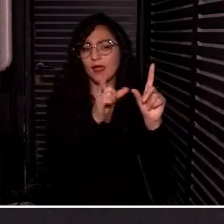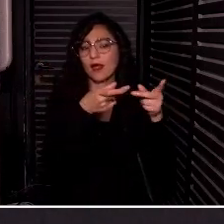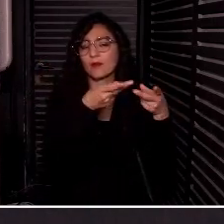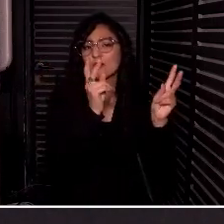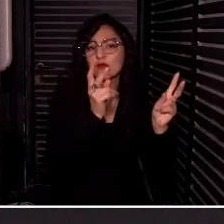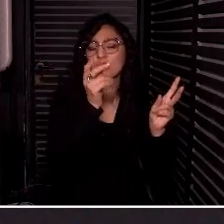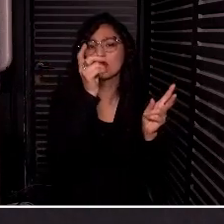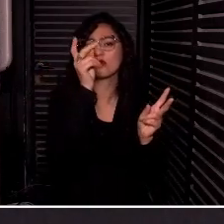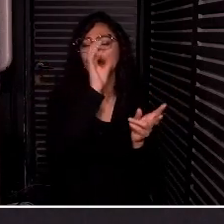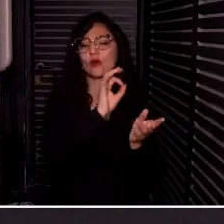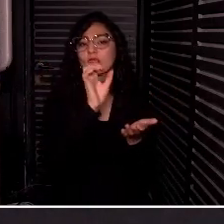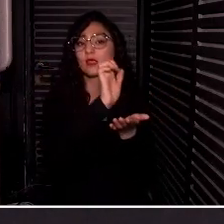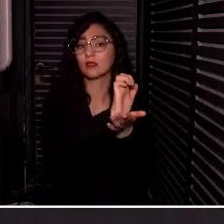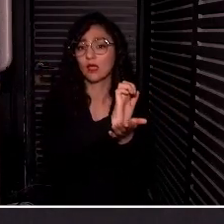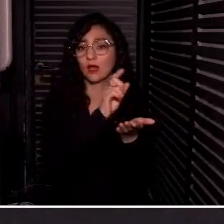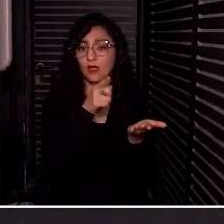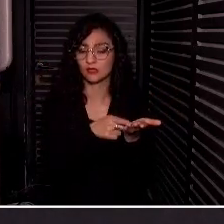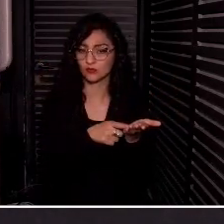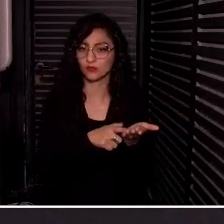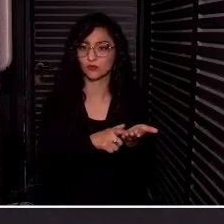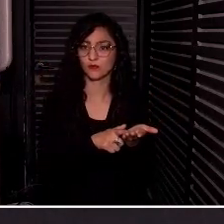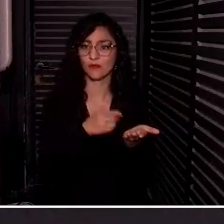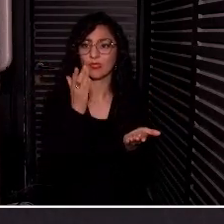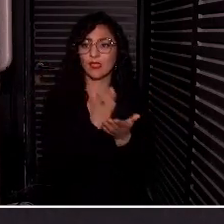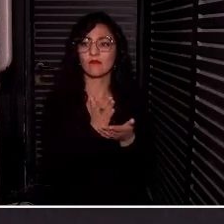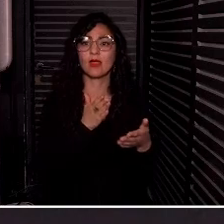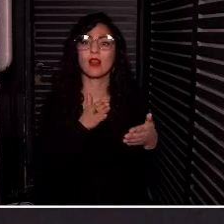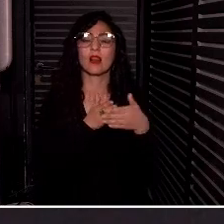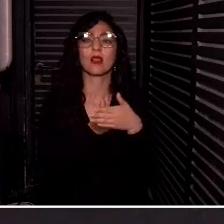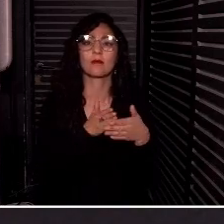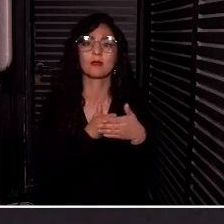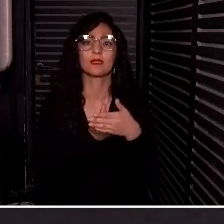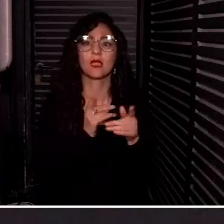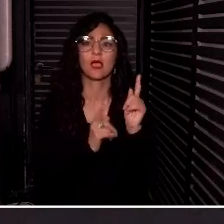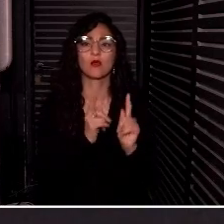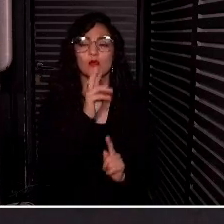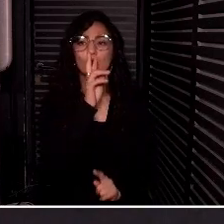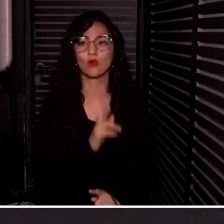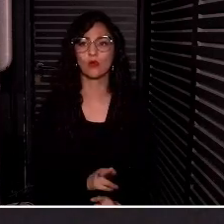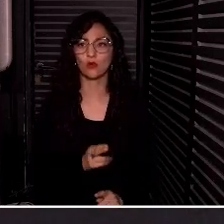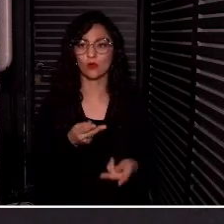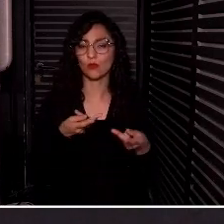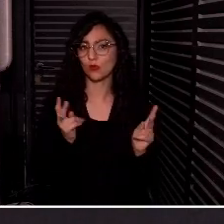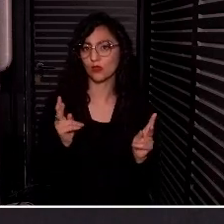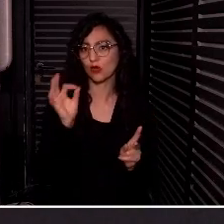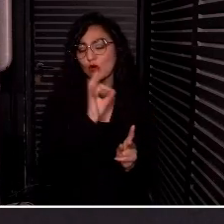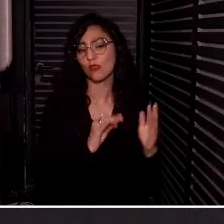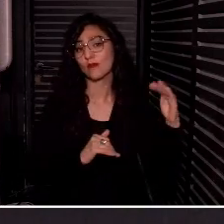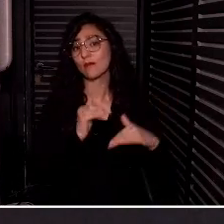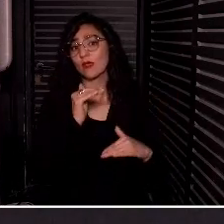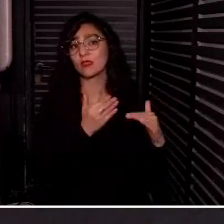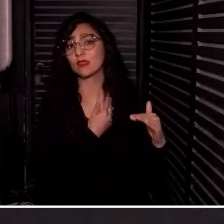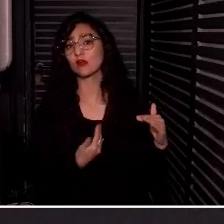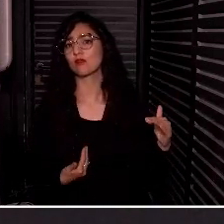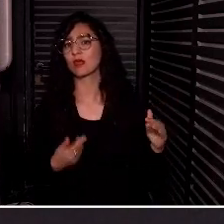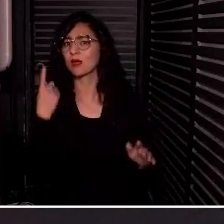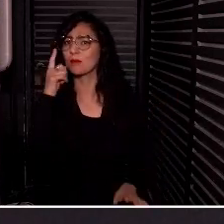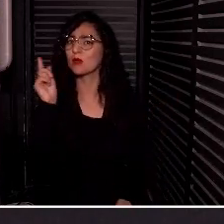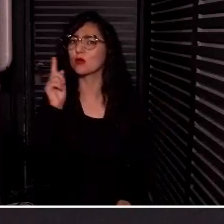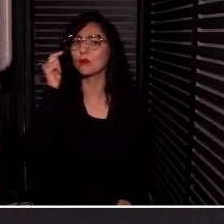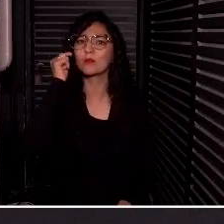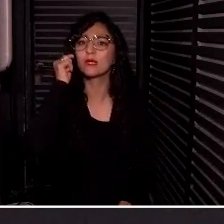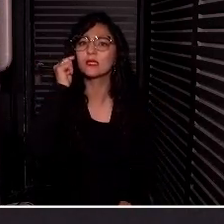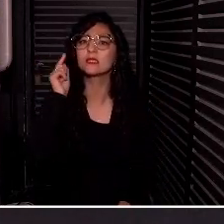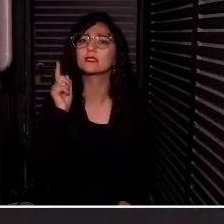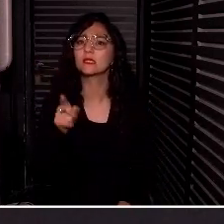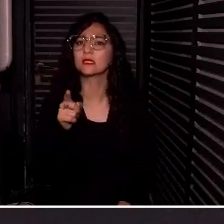Estatal tendría que delimitarse de acuerdo a ciertos roles políticos o al gobierno de turno Pero no te parece que en realidad